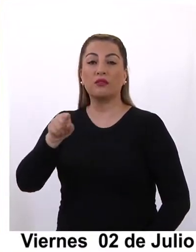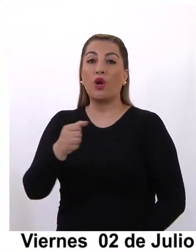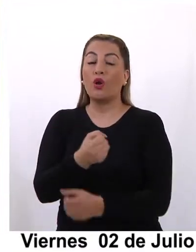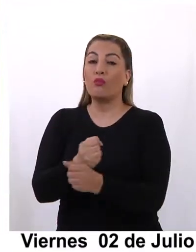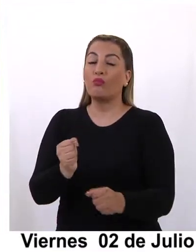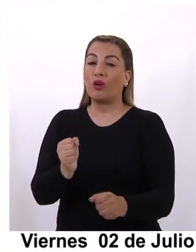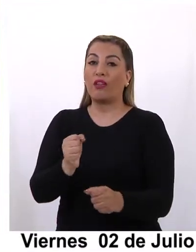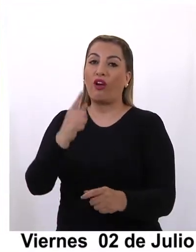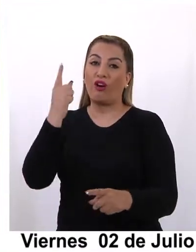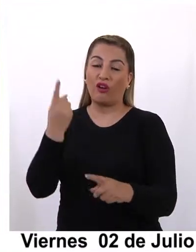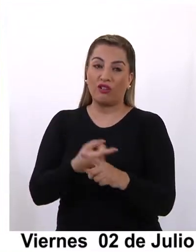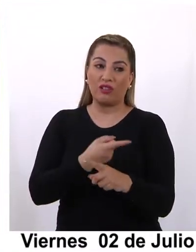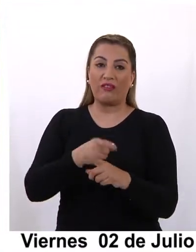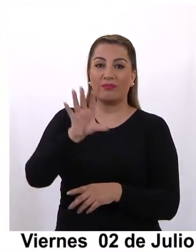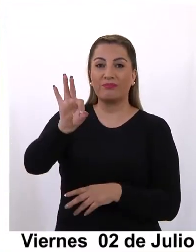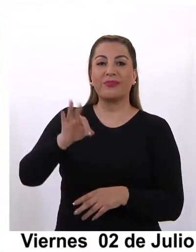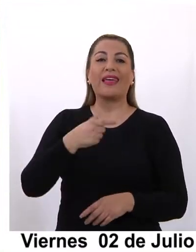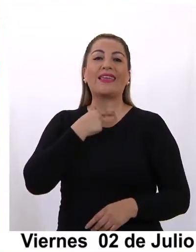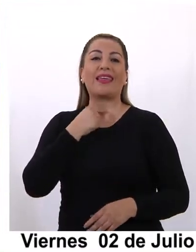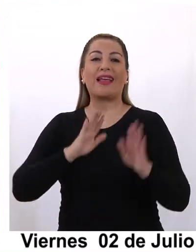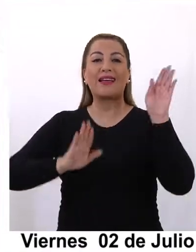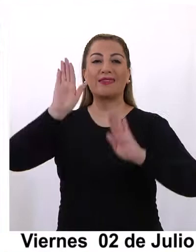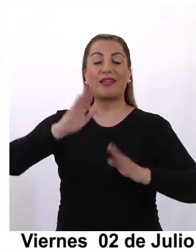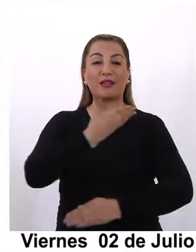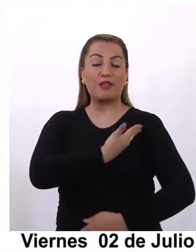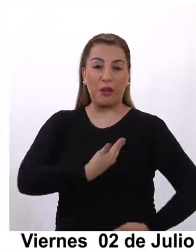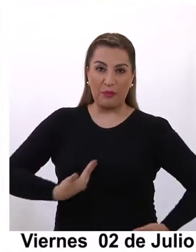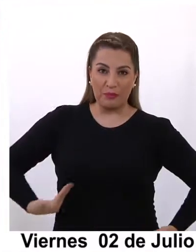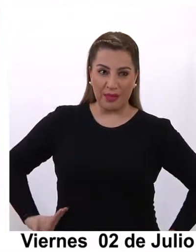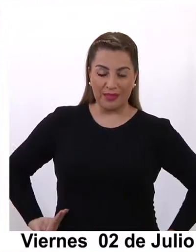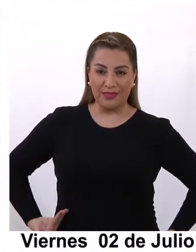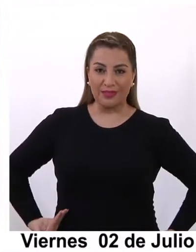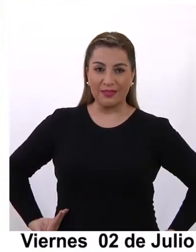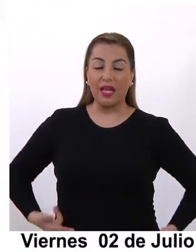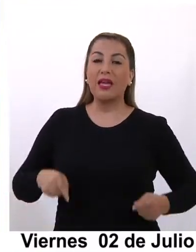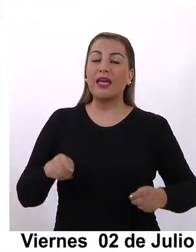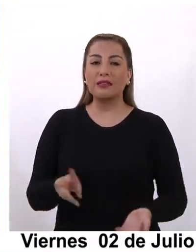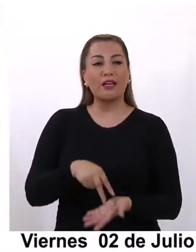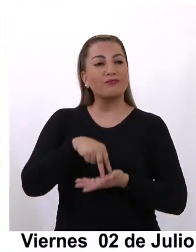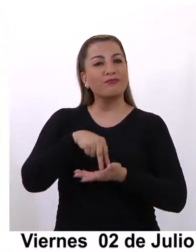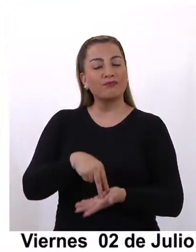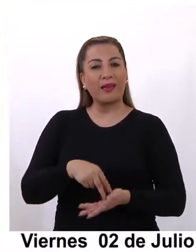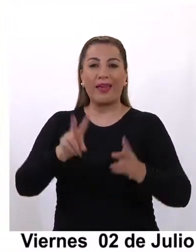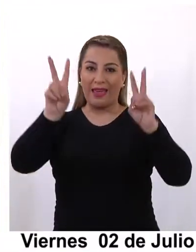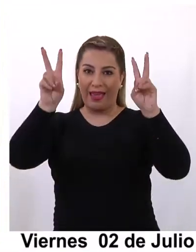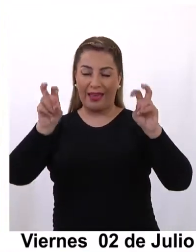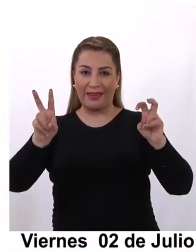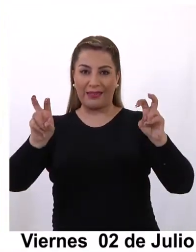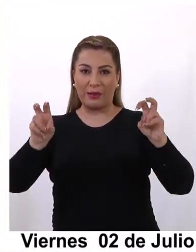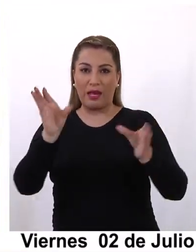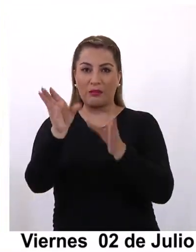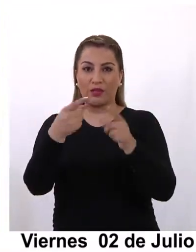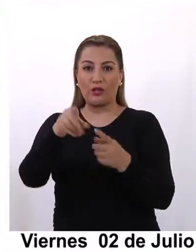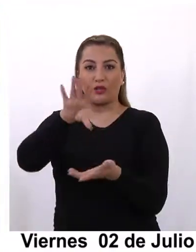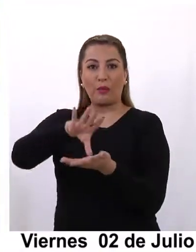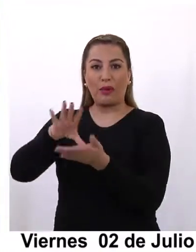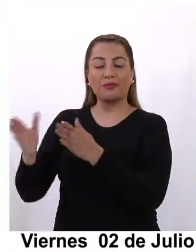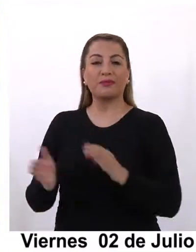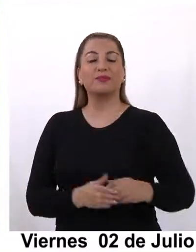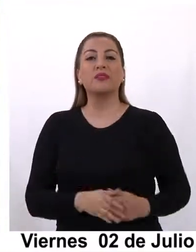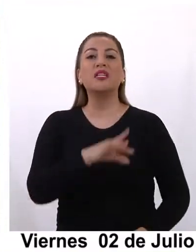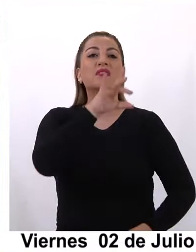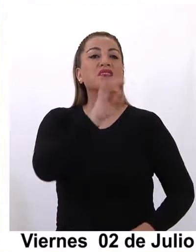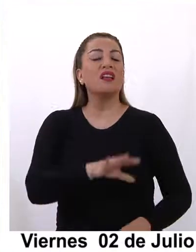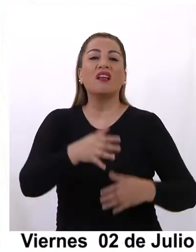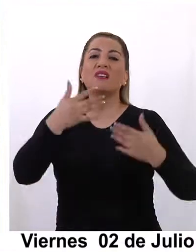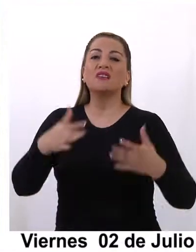su comuna tras decidir ser candidato presidencial y mantiene su posición en el tema de los migrantes. Es que Chile ha